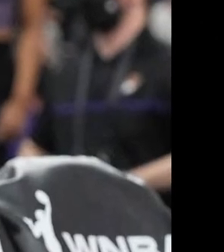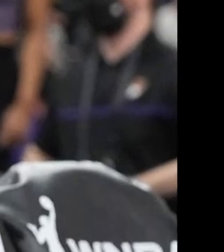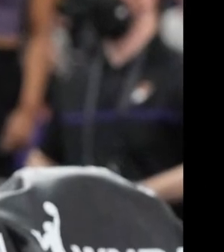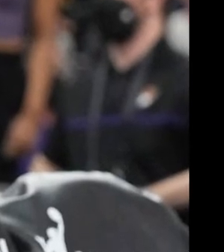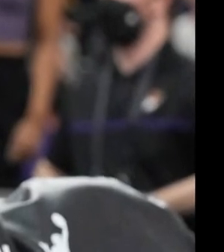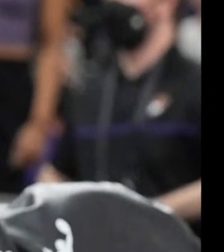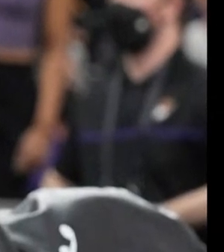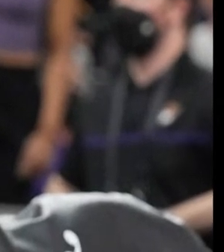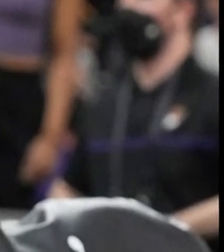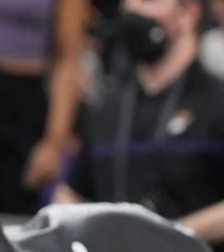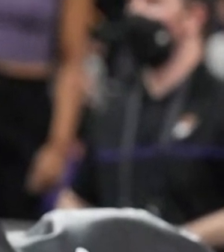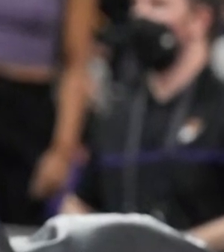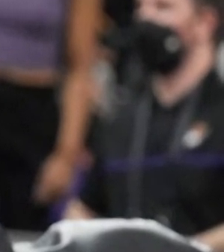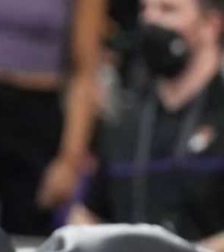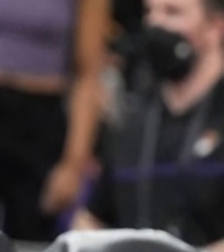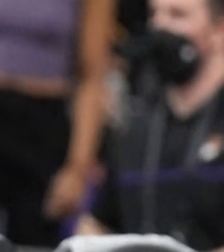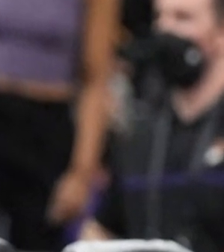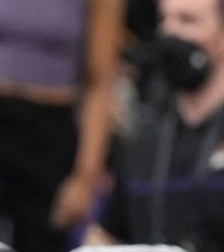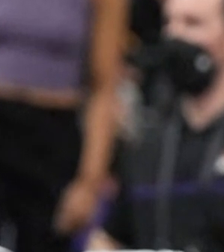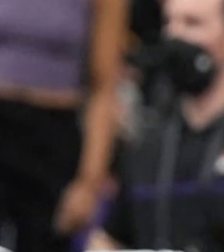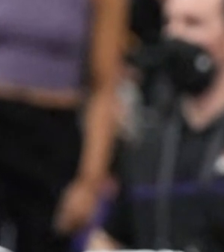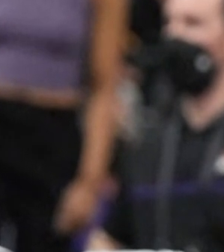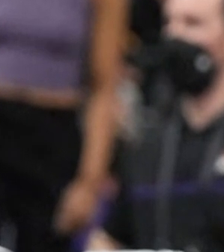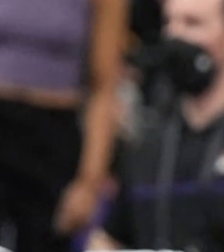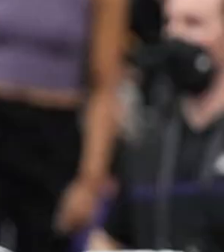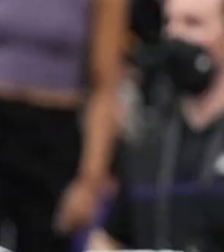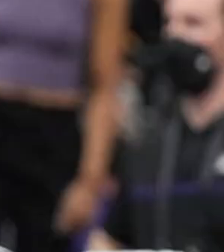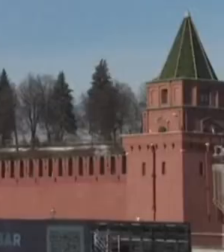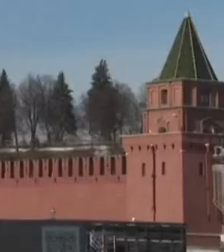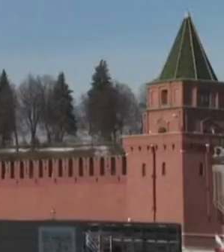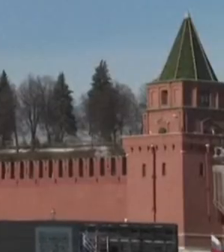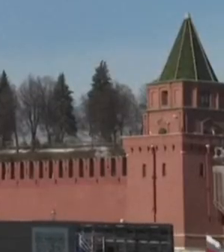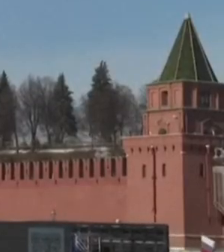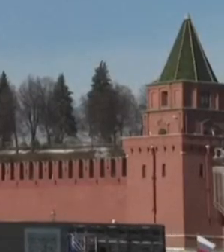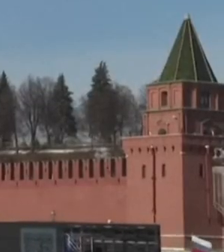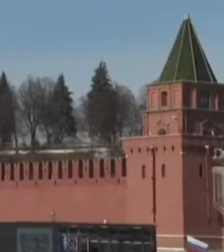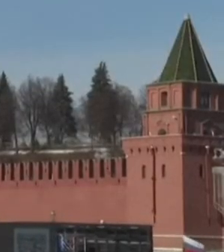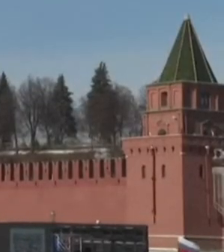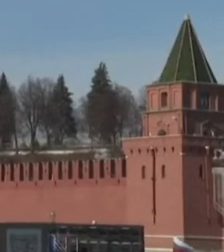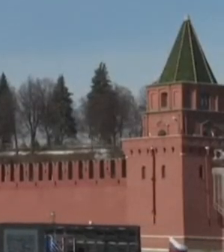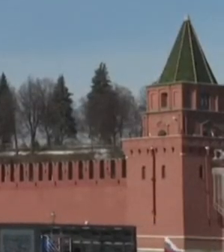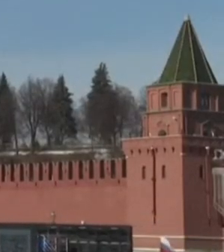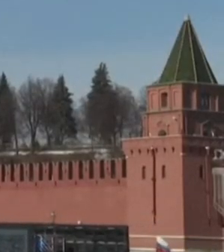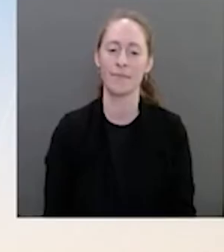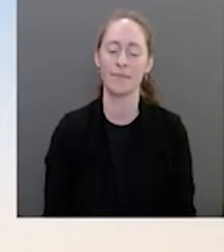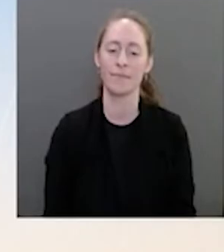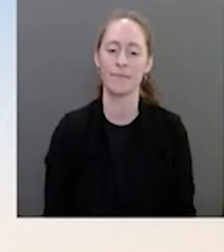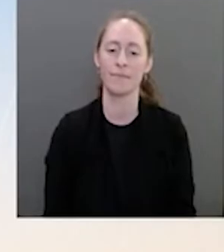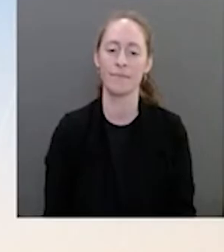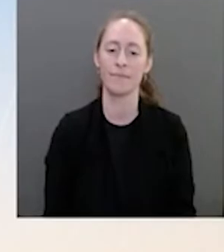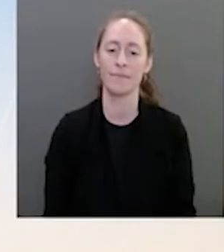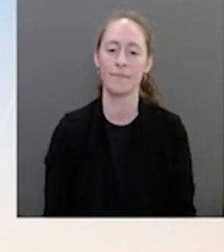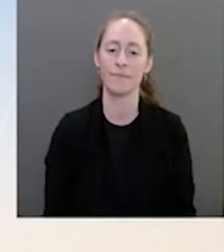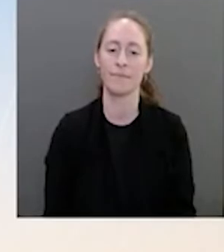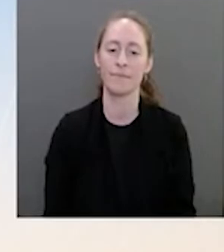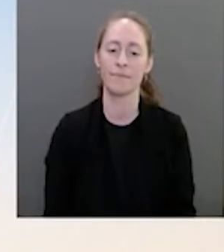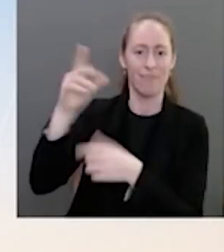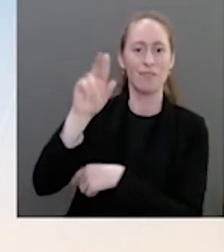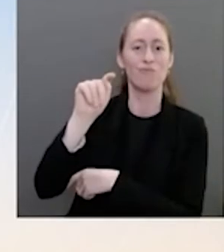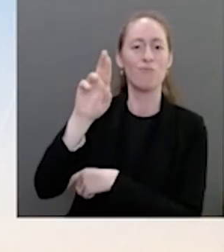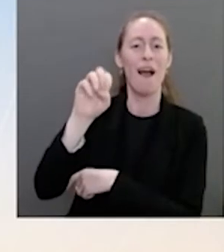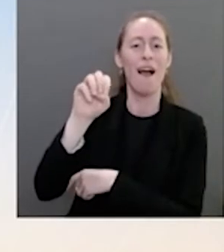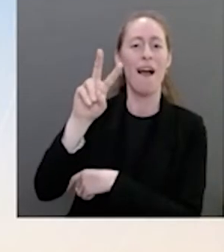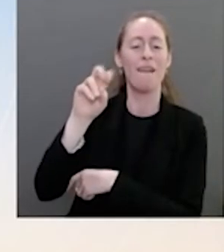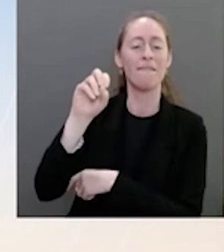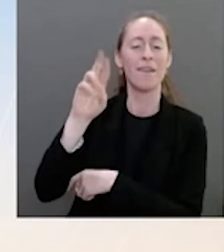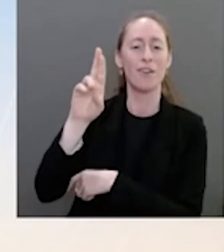brittney griner detenida por porte de marihuana que fue hallada de su equipaje a su llegada a moscú tras conocerse la noticia la casa blanca